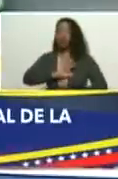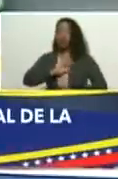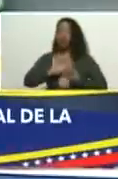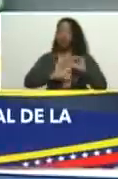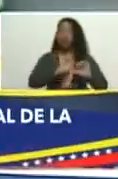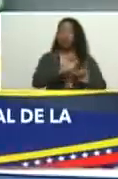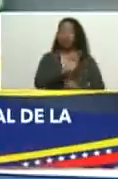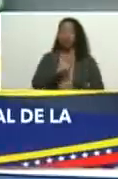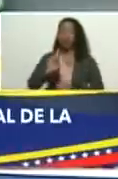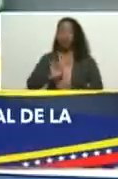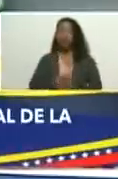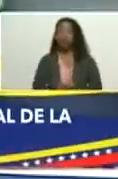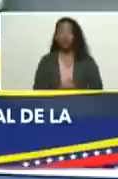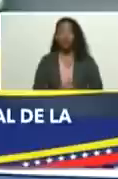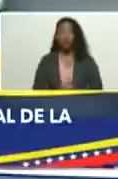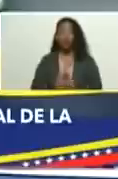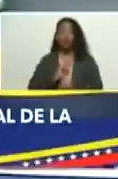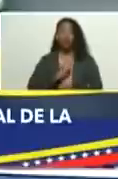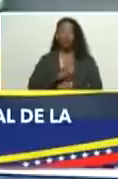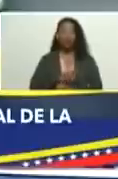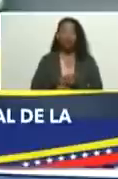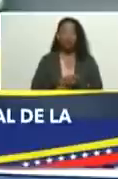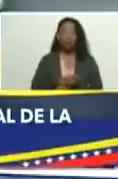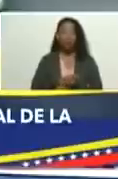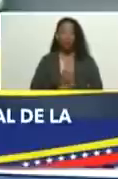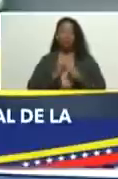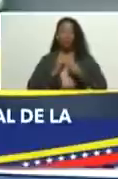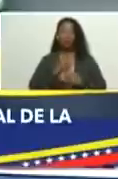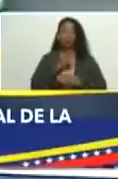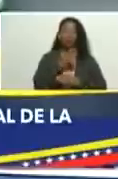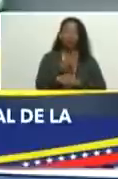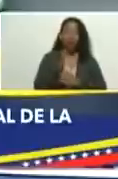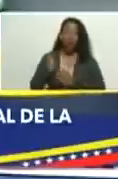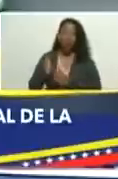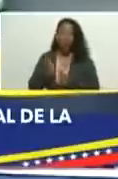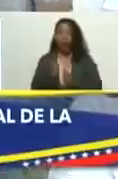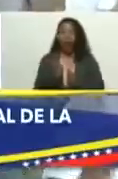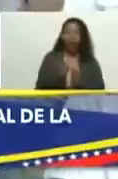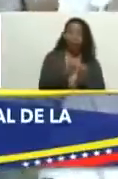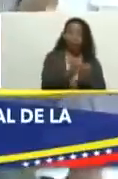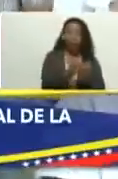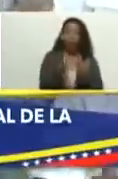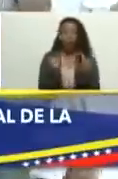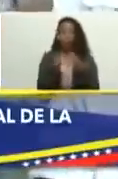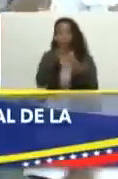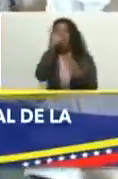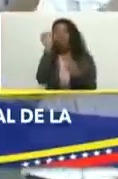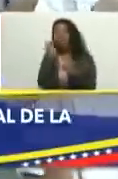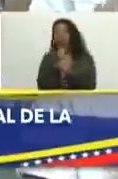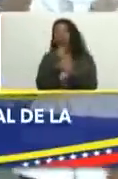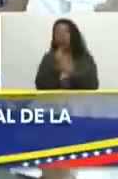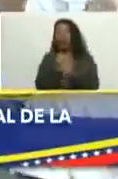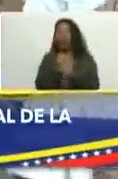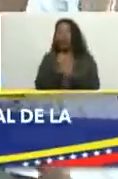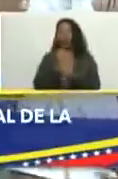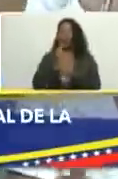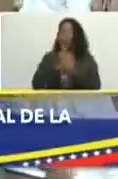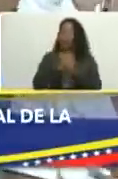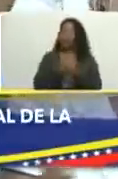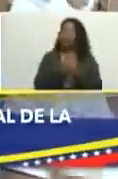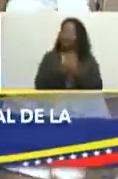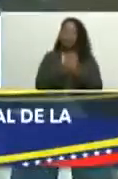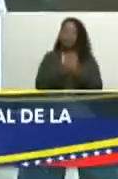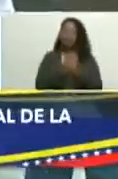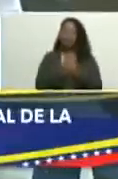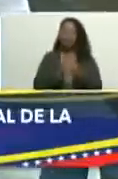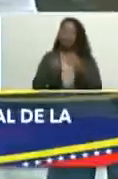siglo XXI y debemos perseverar en ese camino con la clase obrera siempre, desde